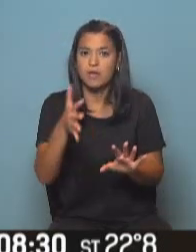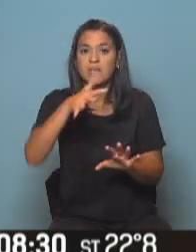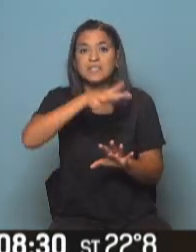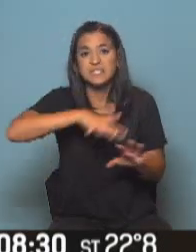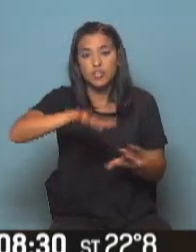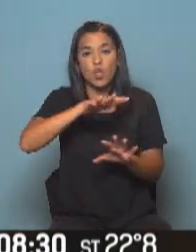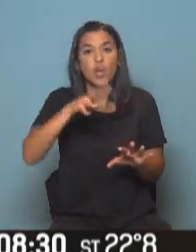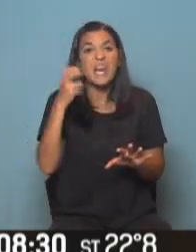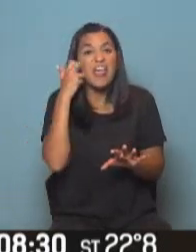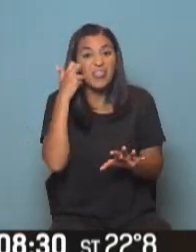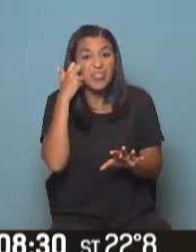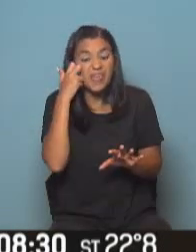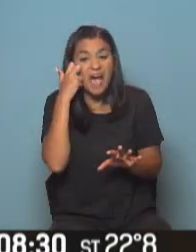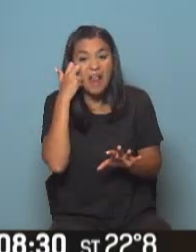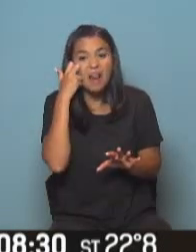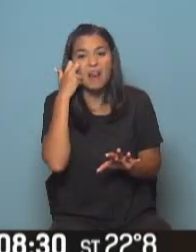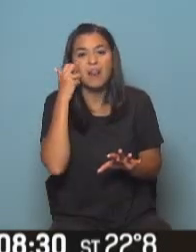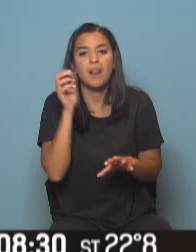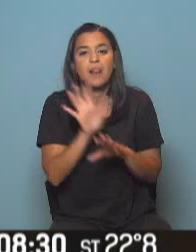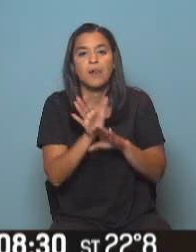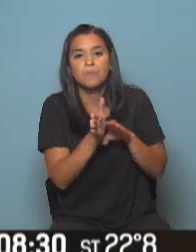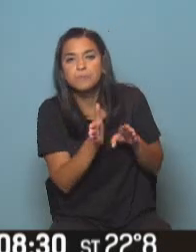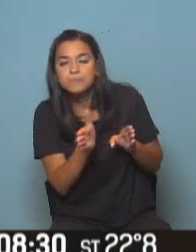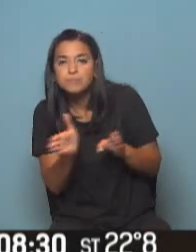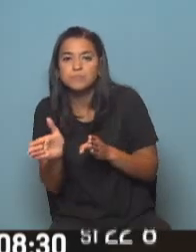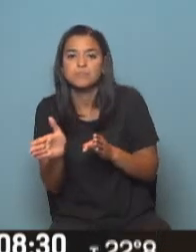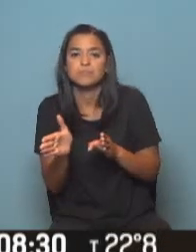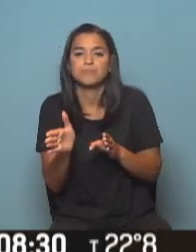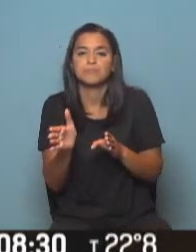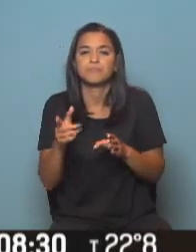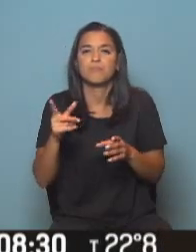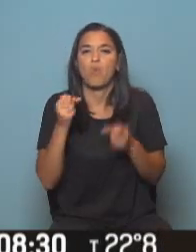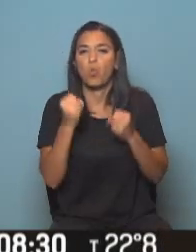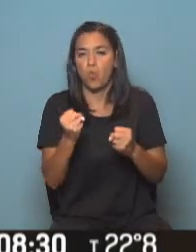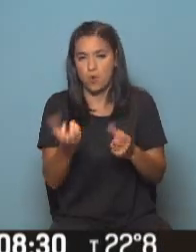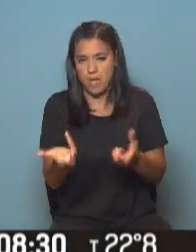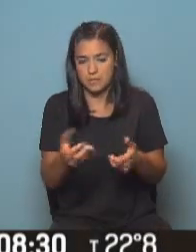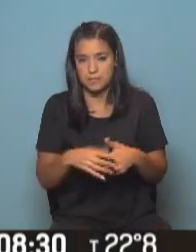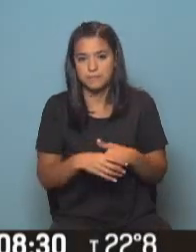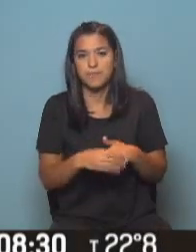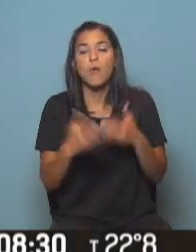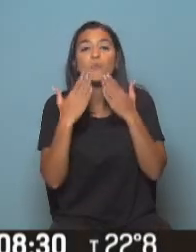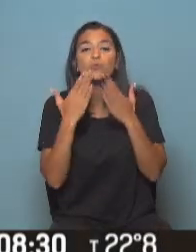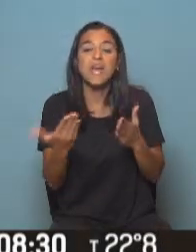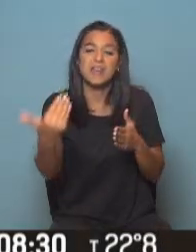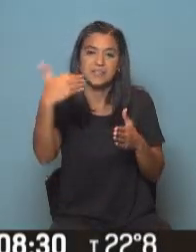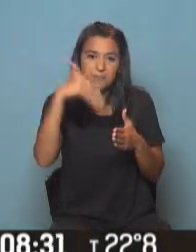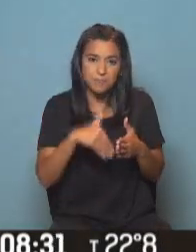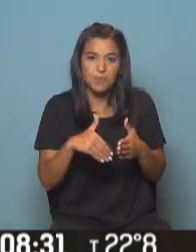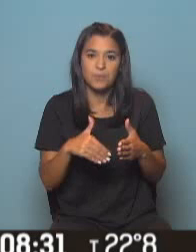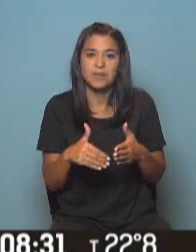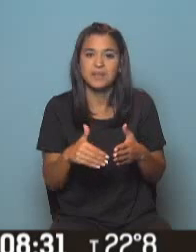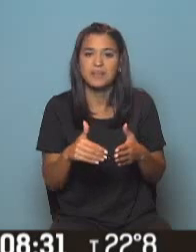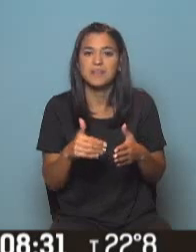radicales de alguna manera lo van lo vayan llevando a posiciones mucho más duras Irma Muchísimas gracias por estar con nosotros